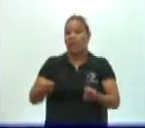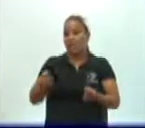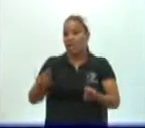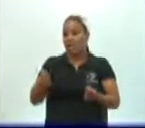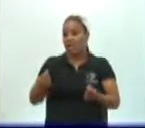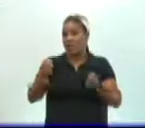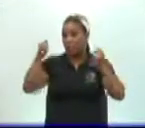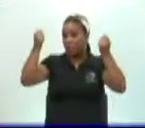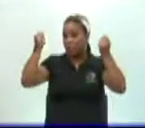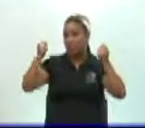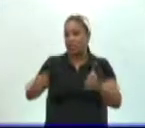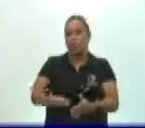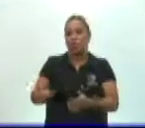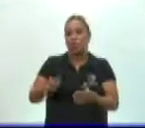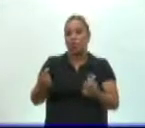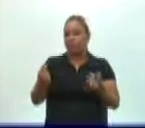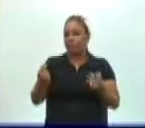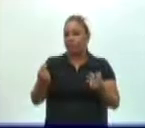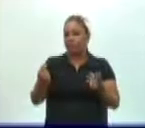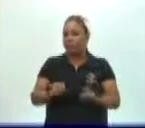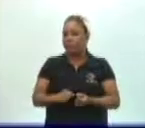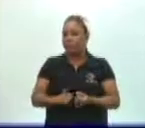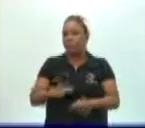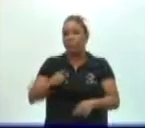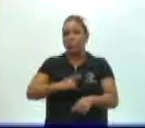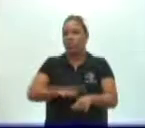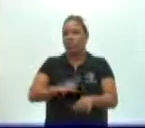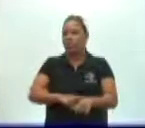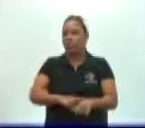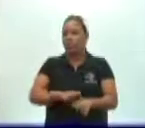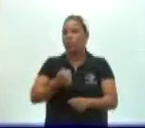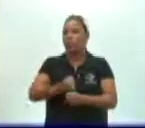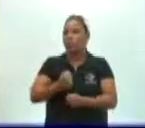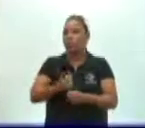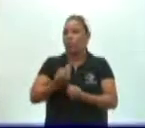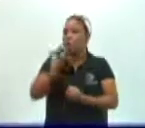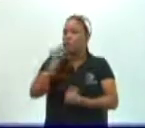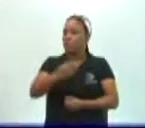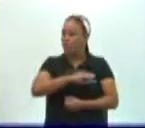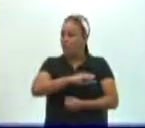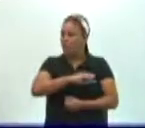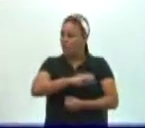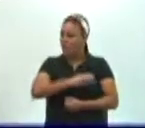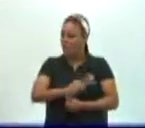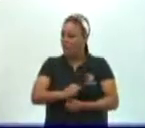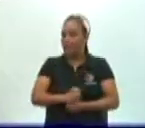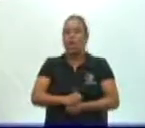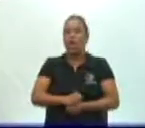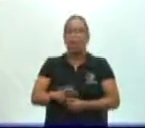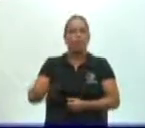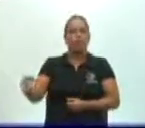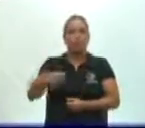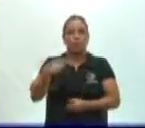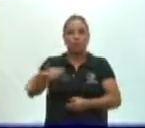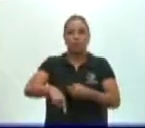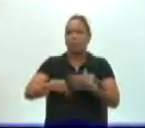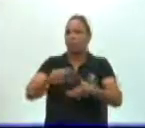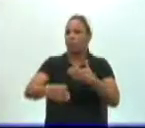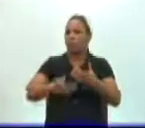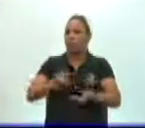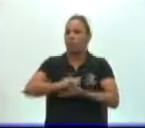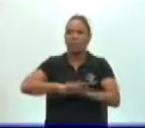demandas concretas como una jornada de trabajo decorosa, como un buen salario, es decir, todos estos procesos que de alguna manera permitían